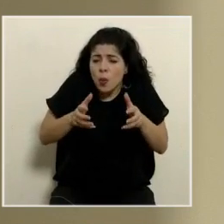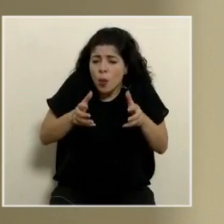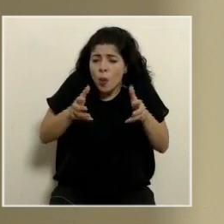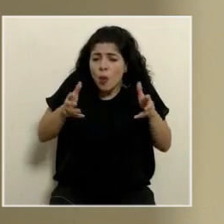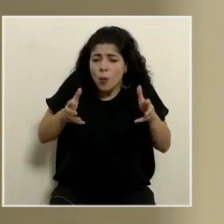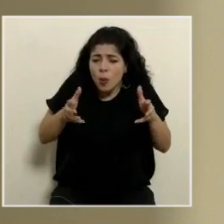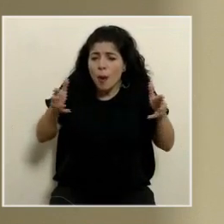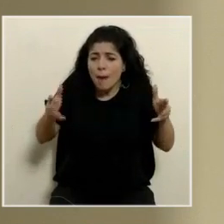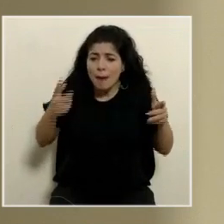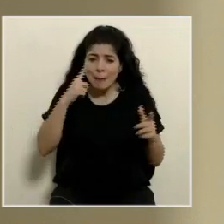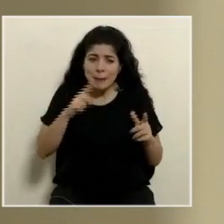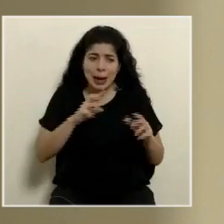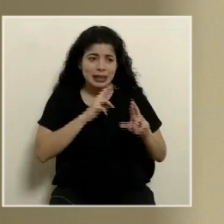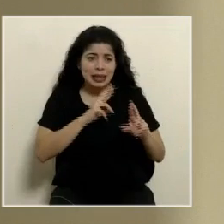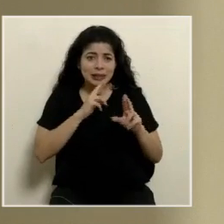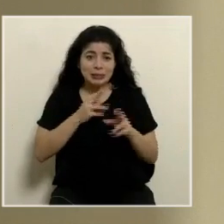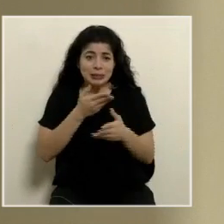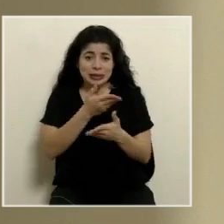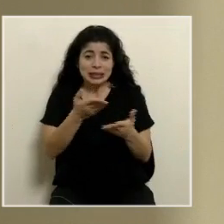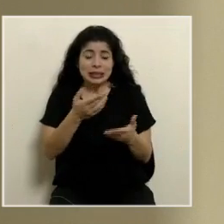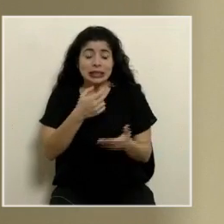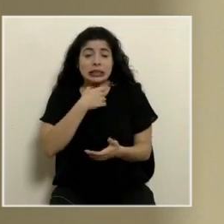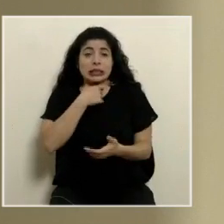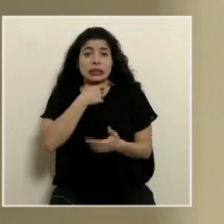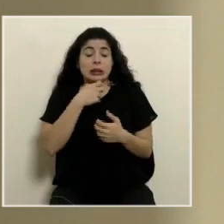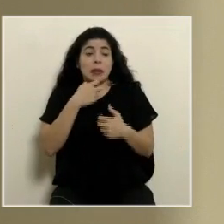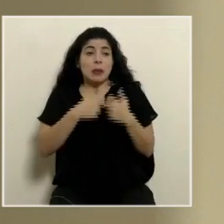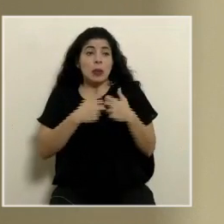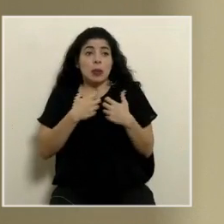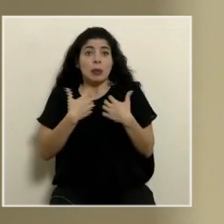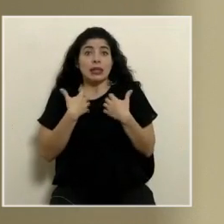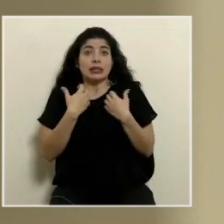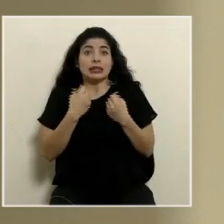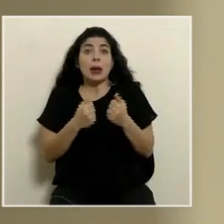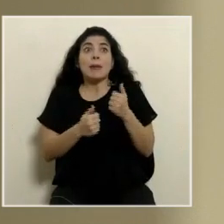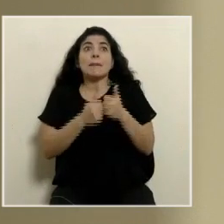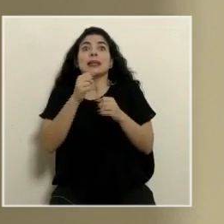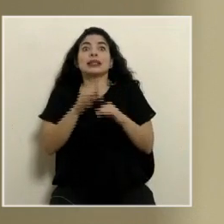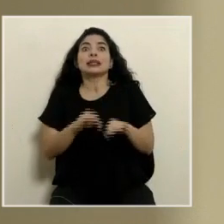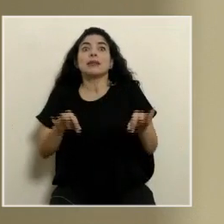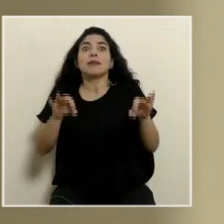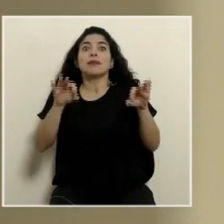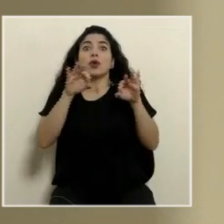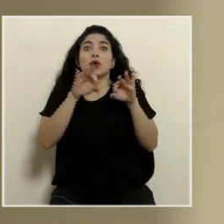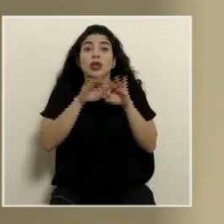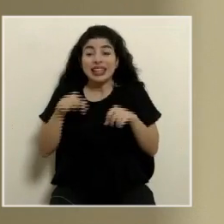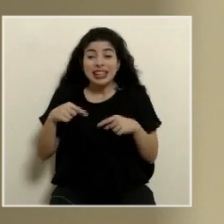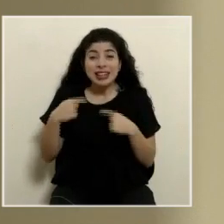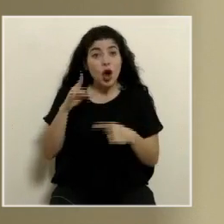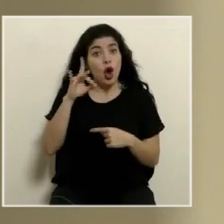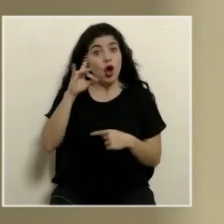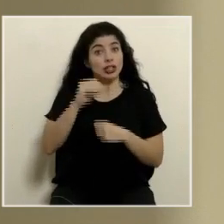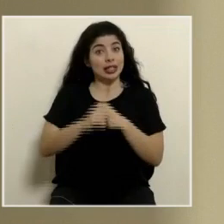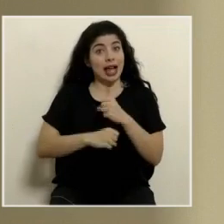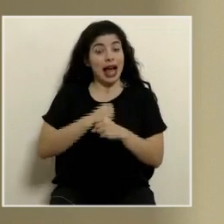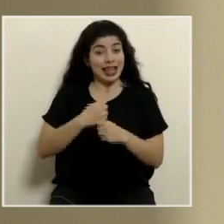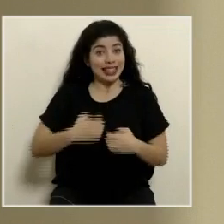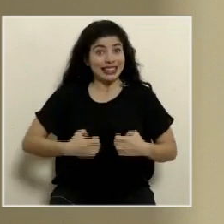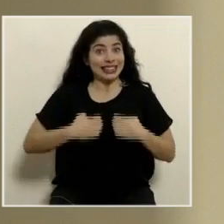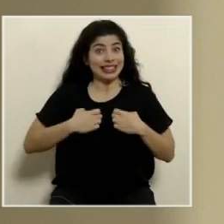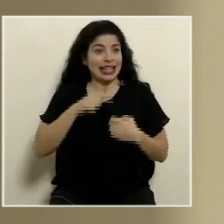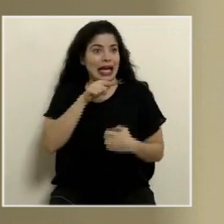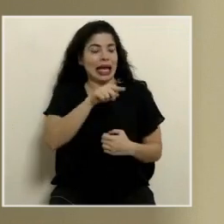respuesta a la crisis sanitaria más importante que ha enfrentado la institución en sus 80 años de historia.